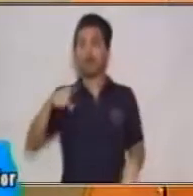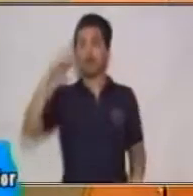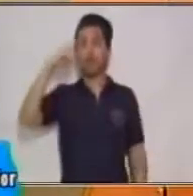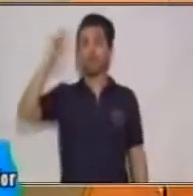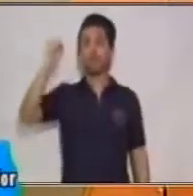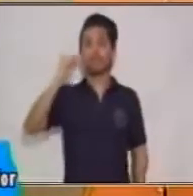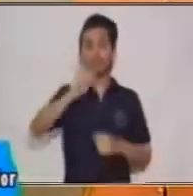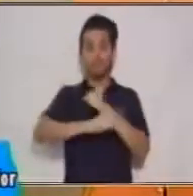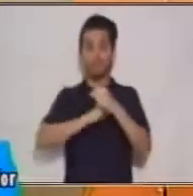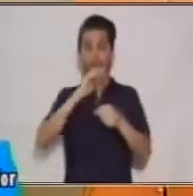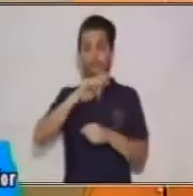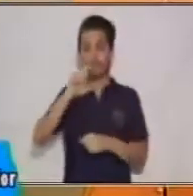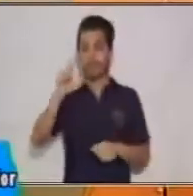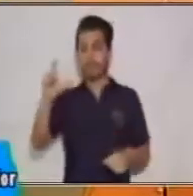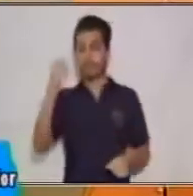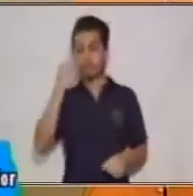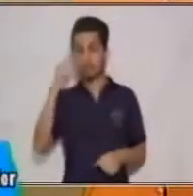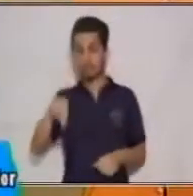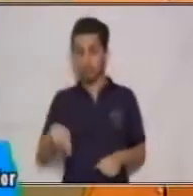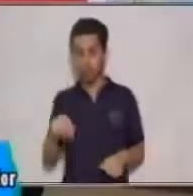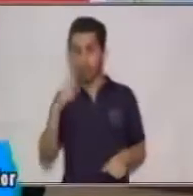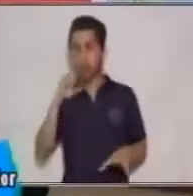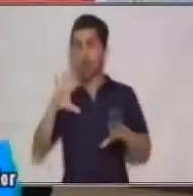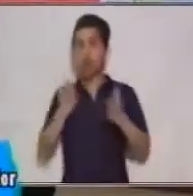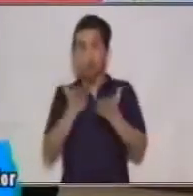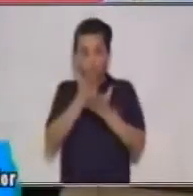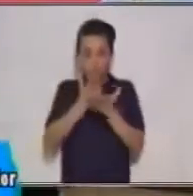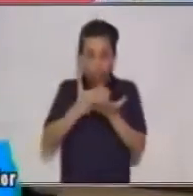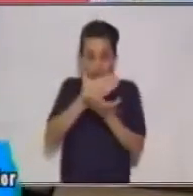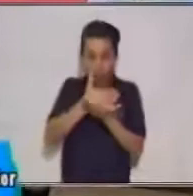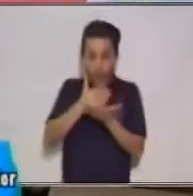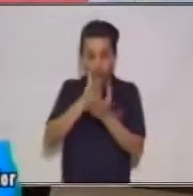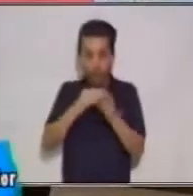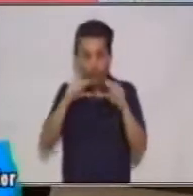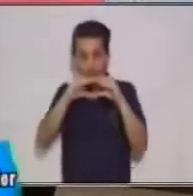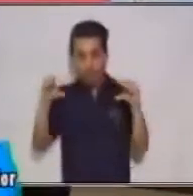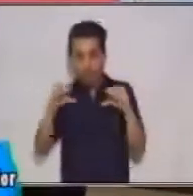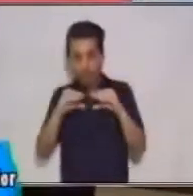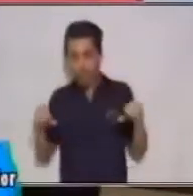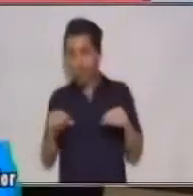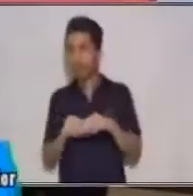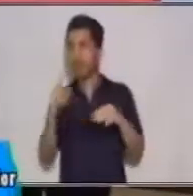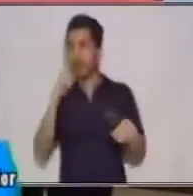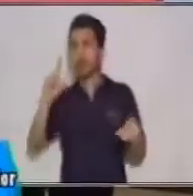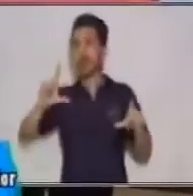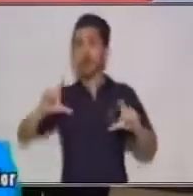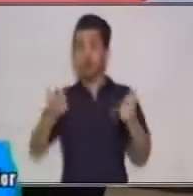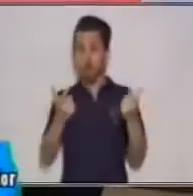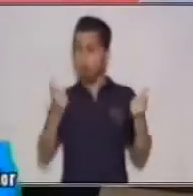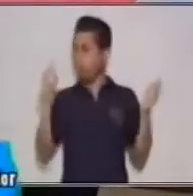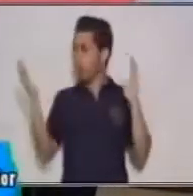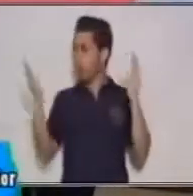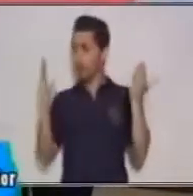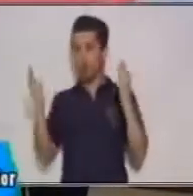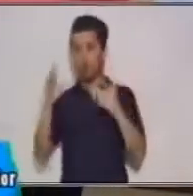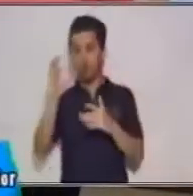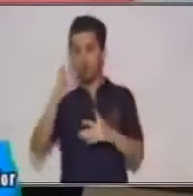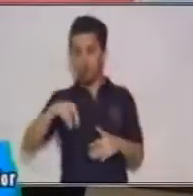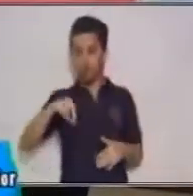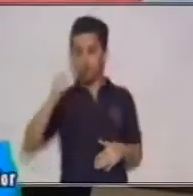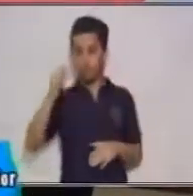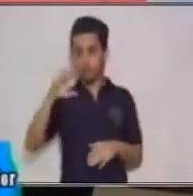de fracción, cómo se divide una fracción, cómo comparar un numerador y